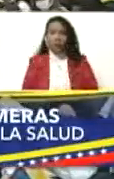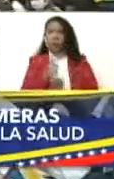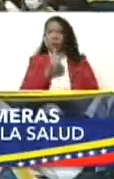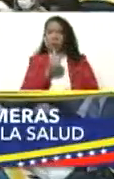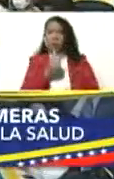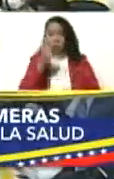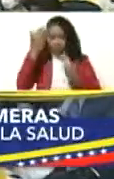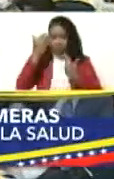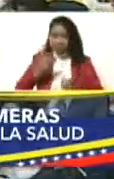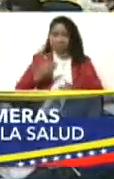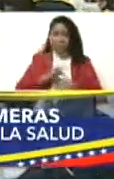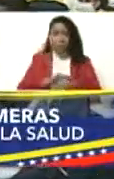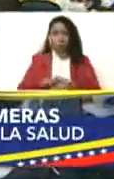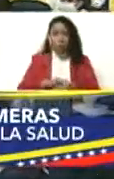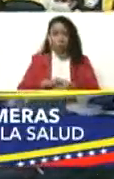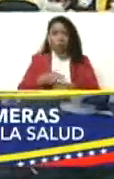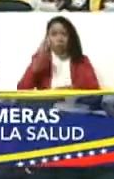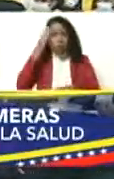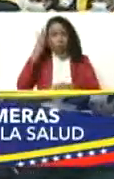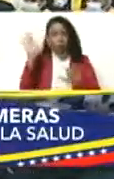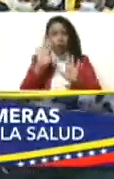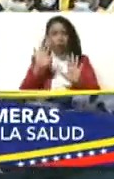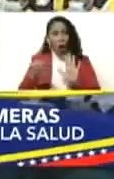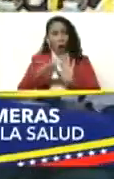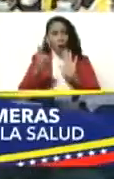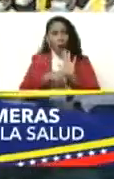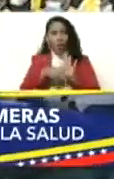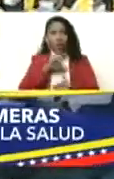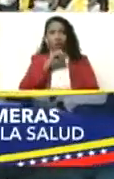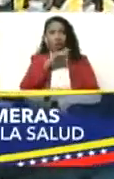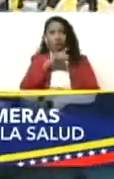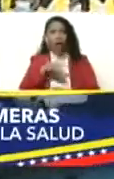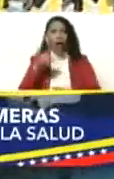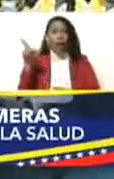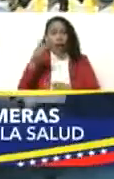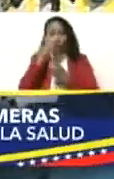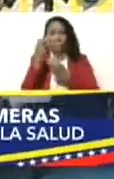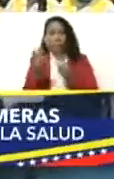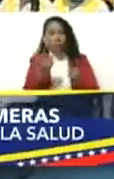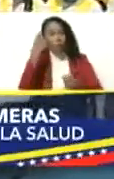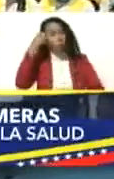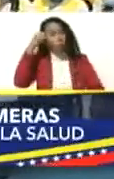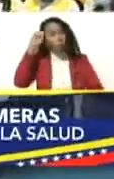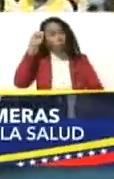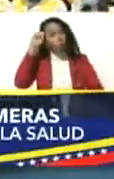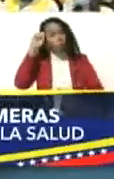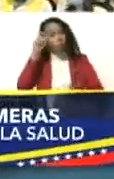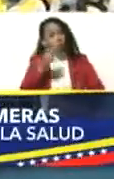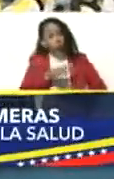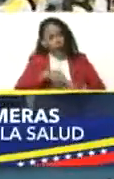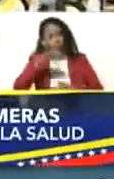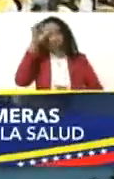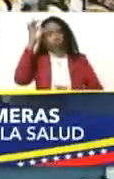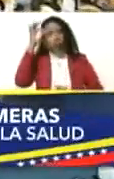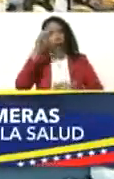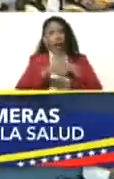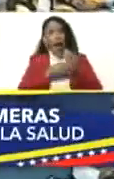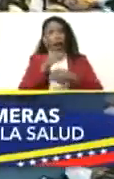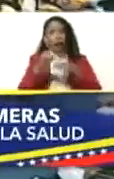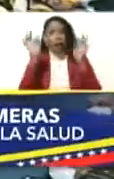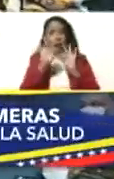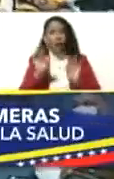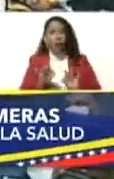médicos tenemos el cultivo de la historia como inquietud que invita al recuerdo y eleva el espíritu. Evocar la figura